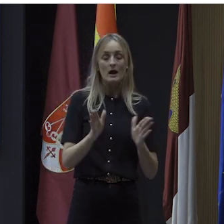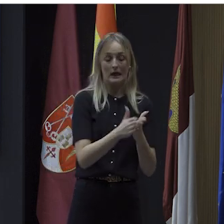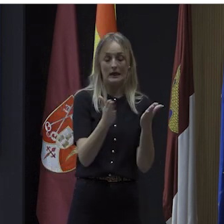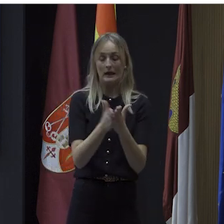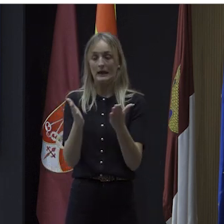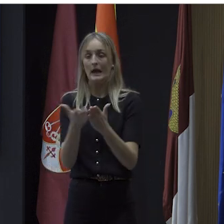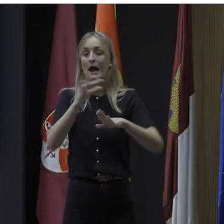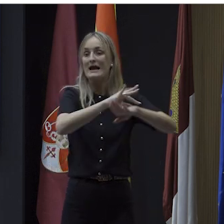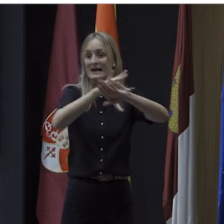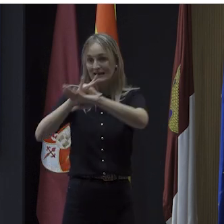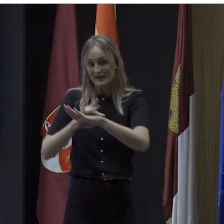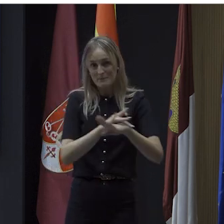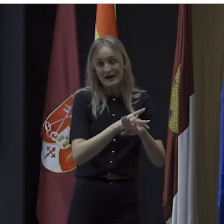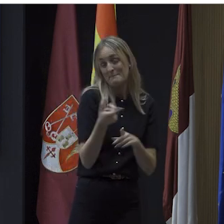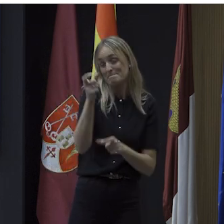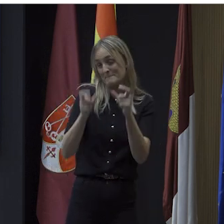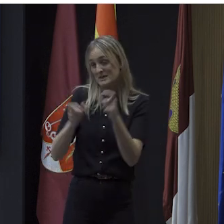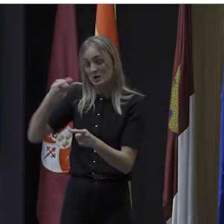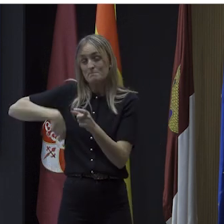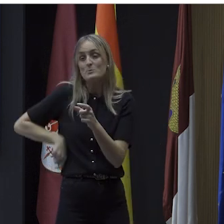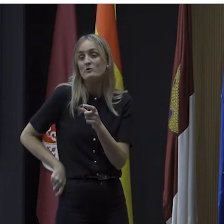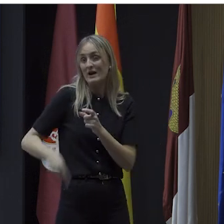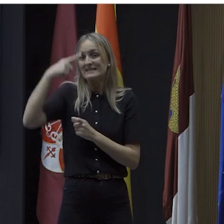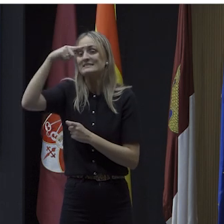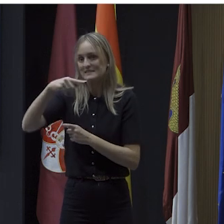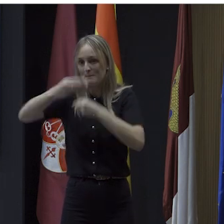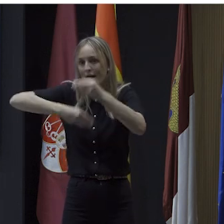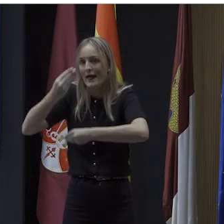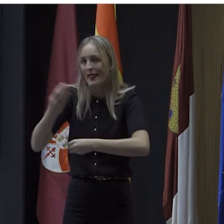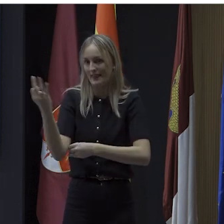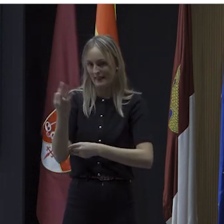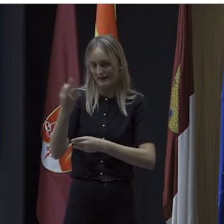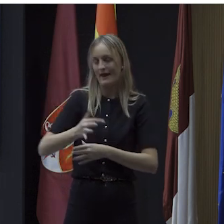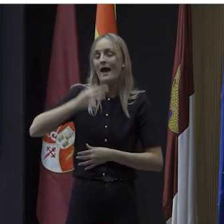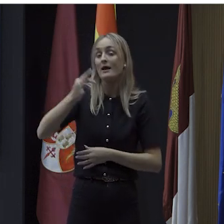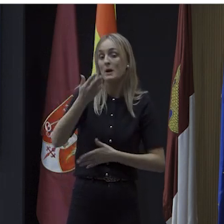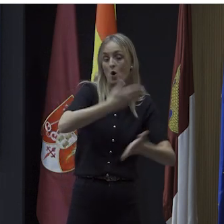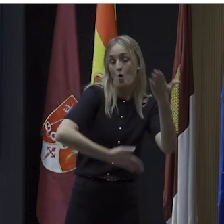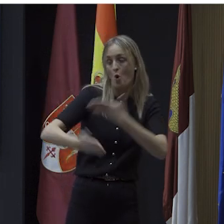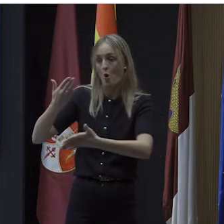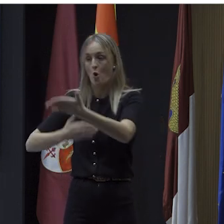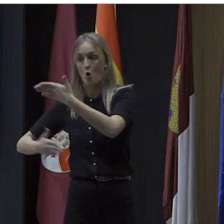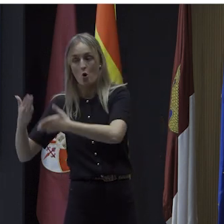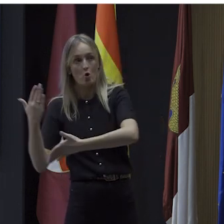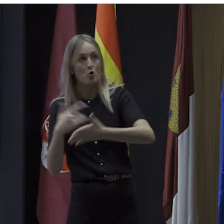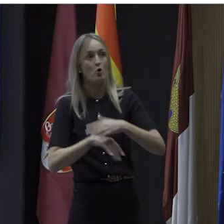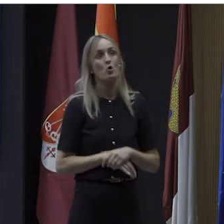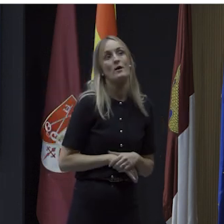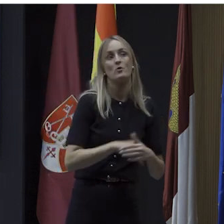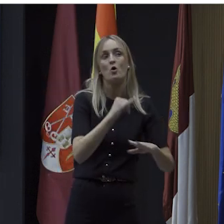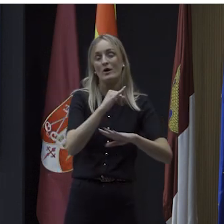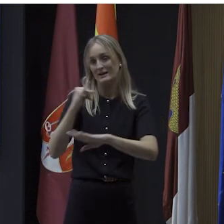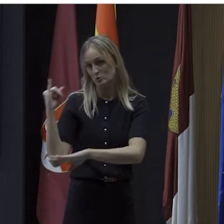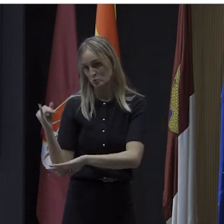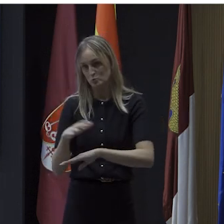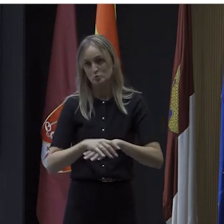lo que tienen que hacer, qué instrucciones tienen que seguir. Y colaborar también con la industria. Se necesita desarrollar tratamientos